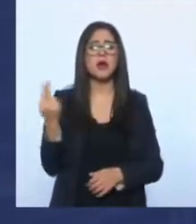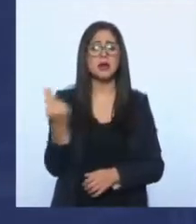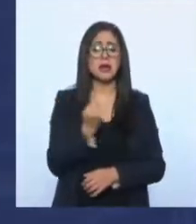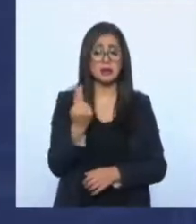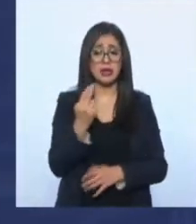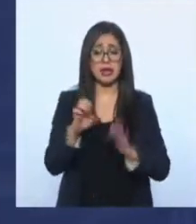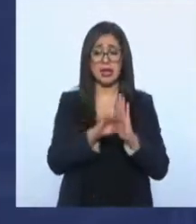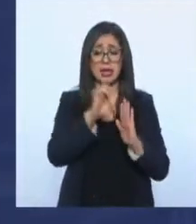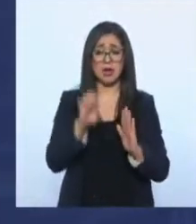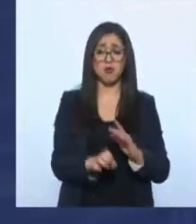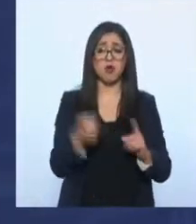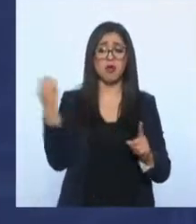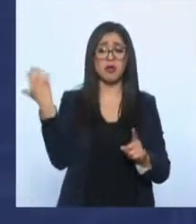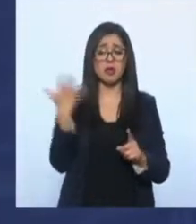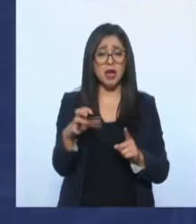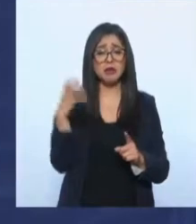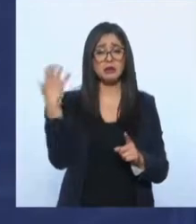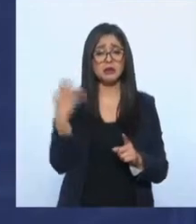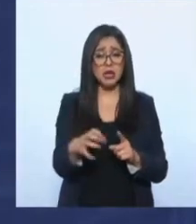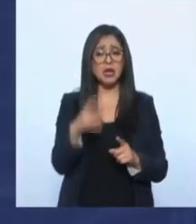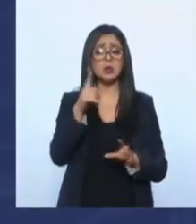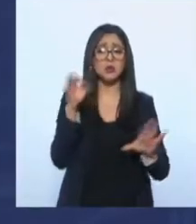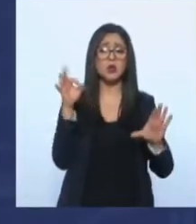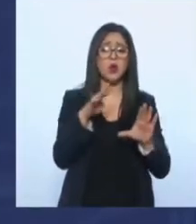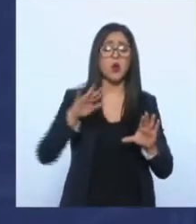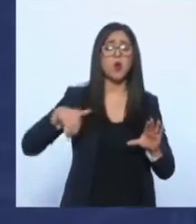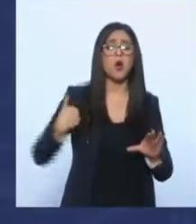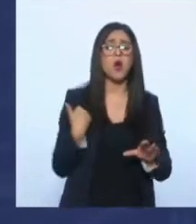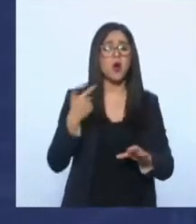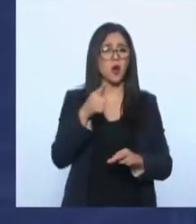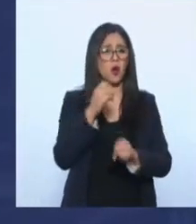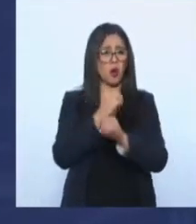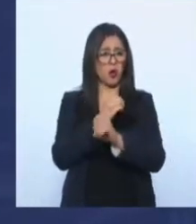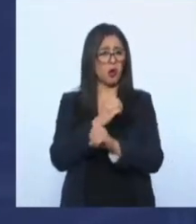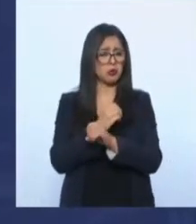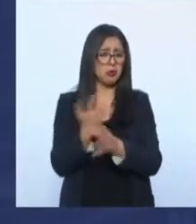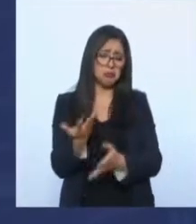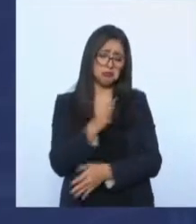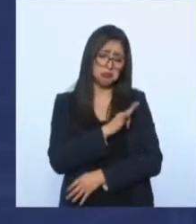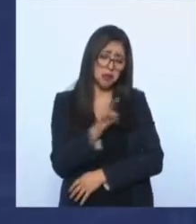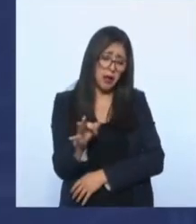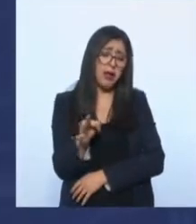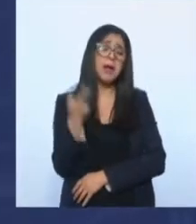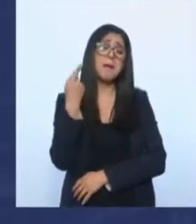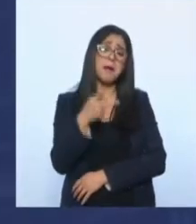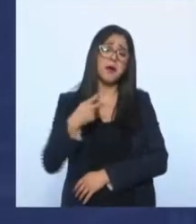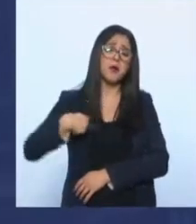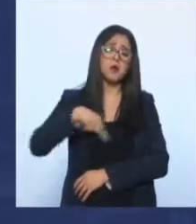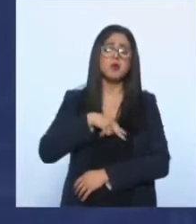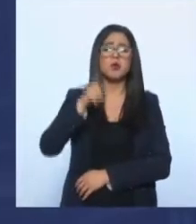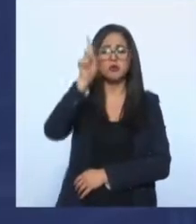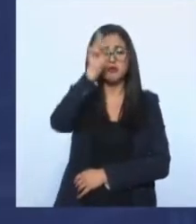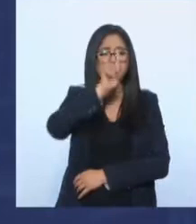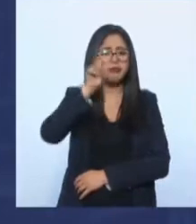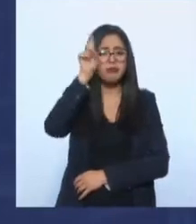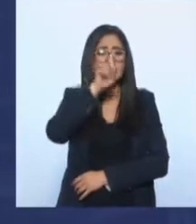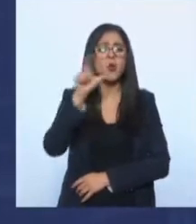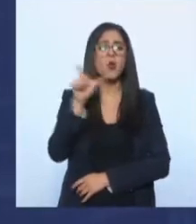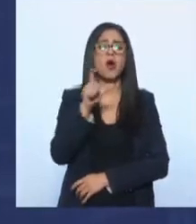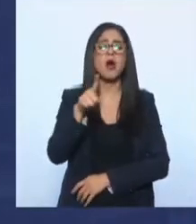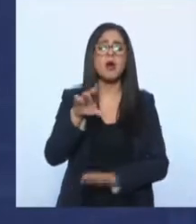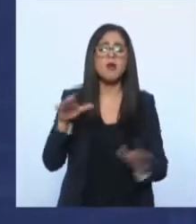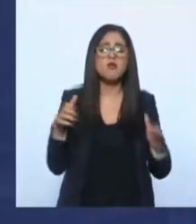esos 10 pesitos depositarlos a través del OXXO y todo eso. Aquí lo que podemos hacer es nosotros, en los casos de las familias